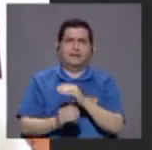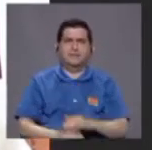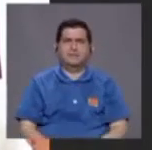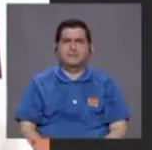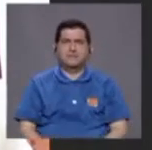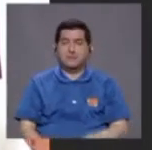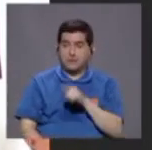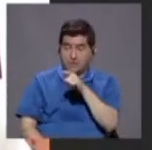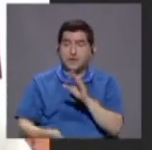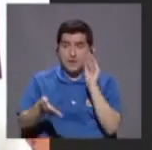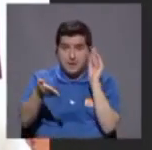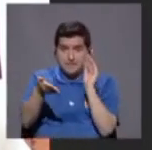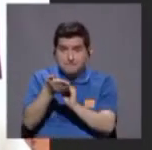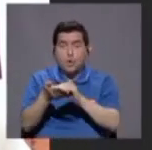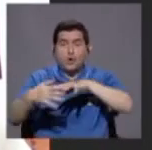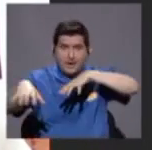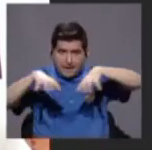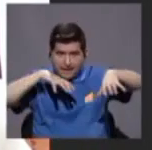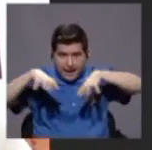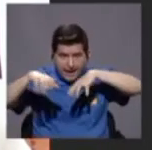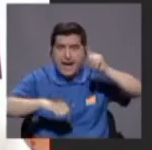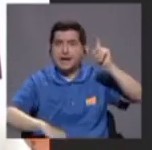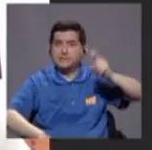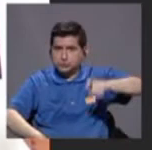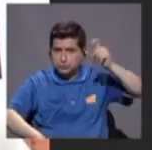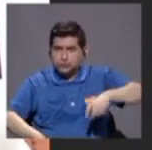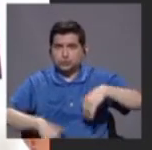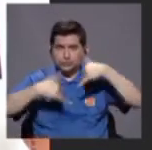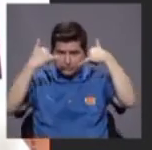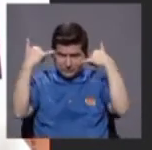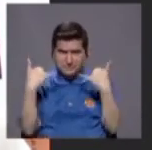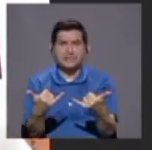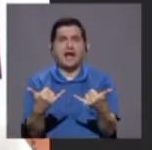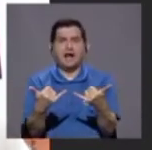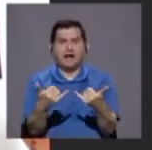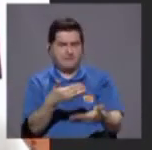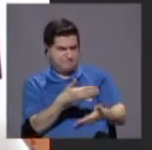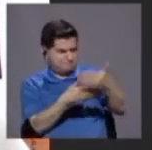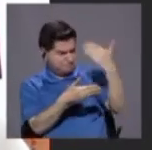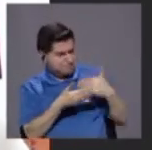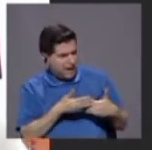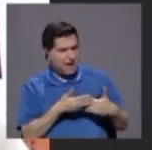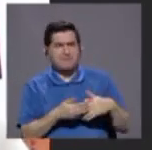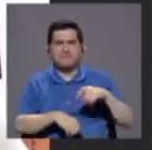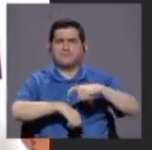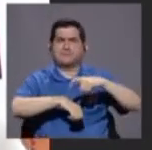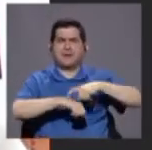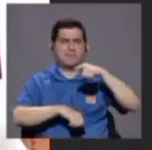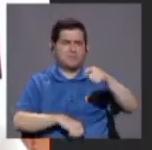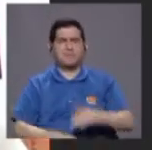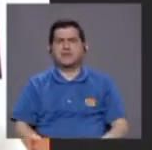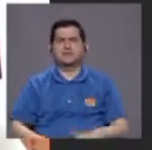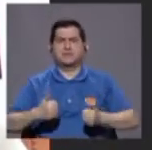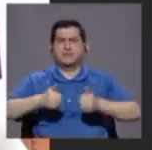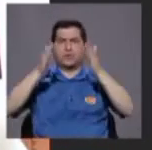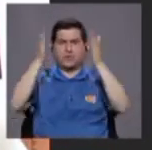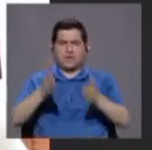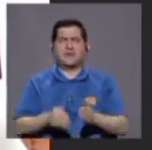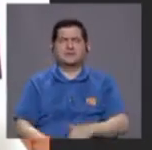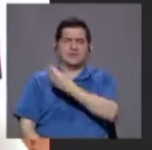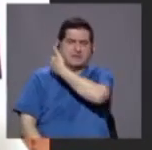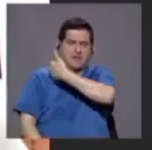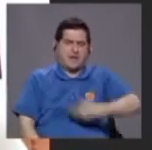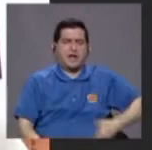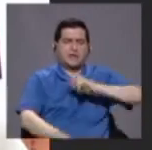estaba poniendo las acciones que se requerían ya desde antes de ser candidato a la presidencia de la República para